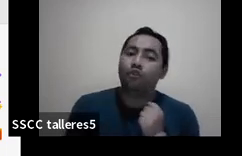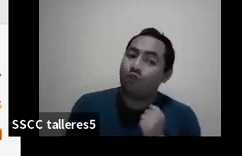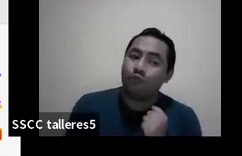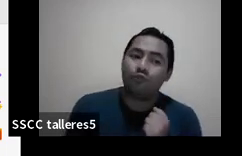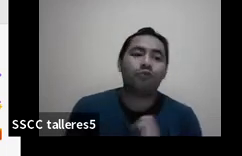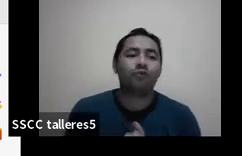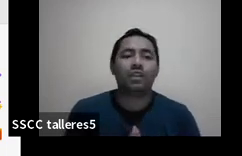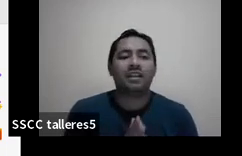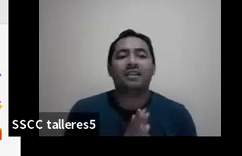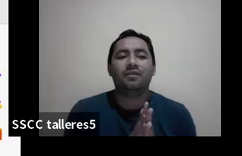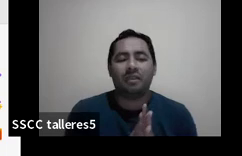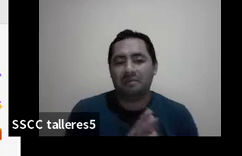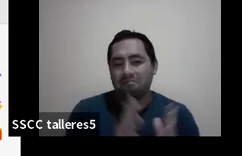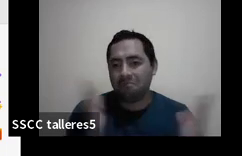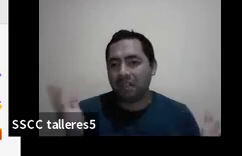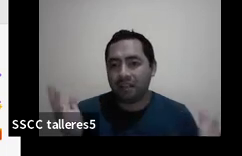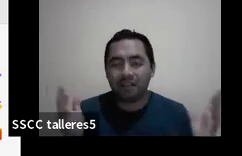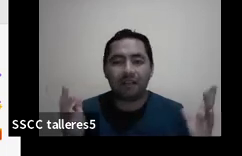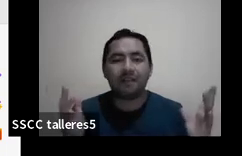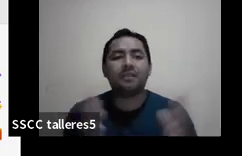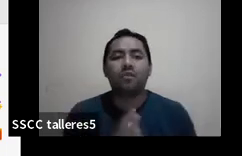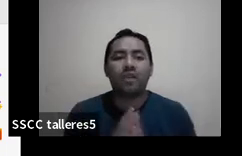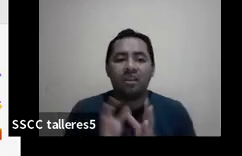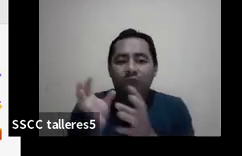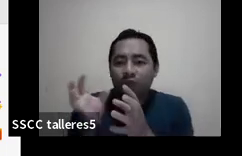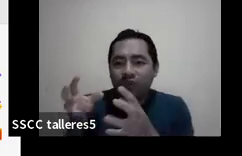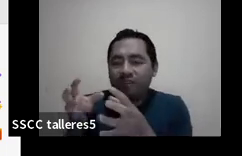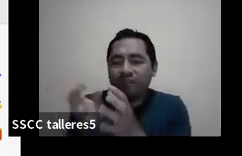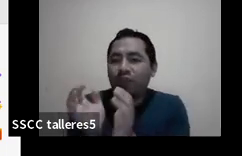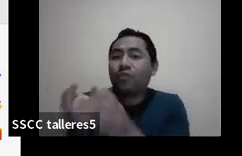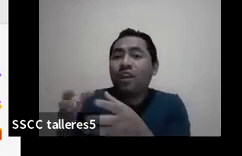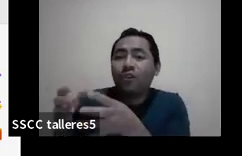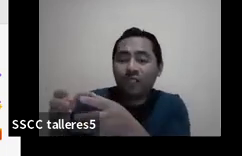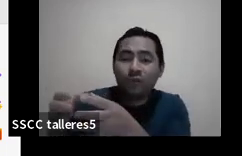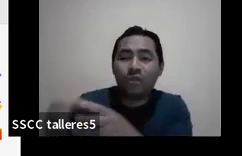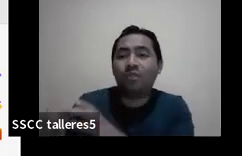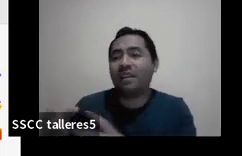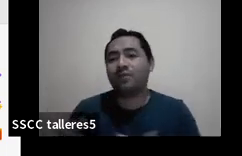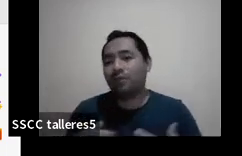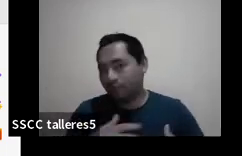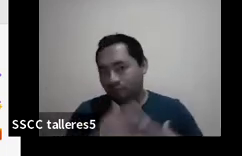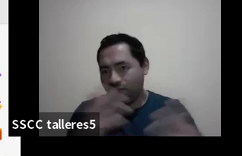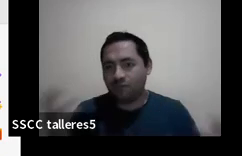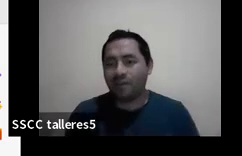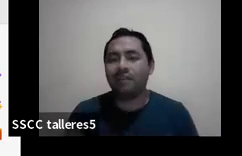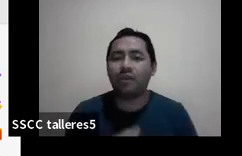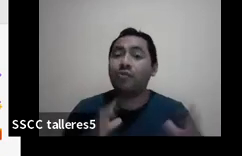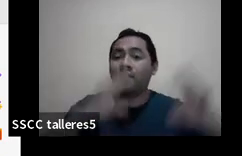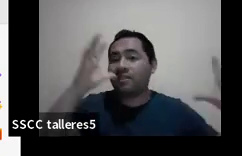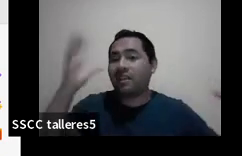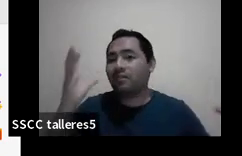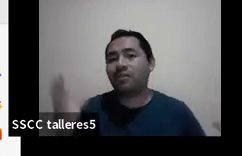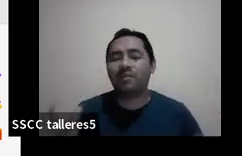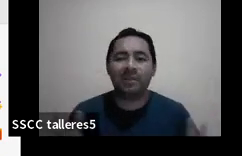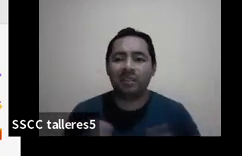ellos? No, no hay nada de ello. O sea, yo ya dije que no hay algo, no hay un salón exclusivo para sordos. No